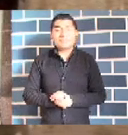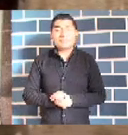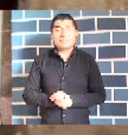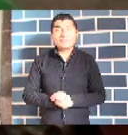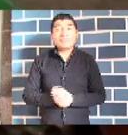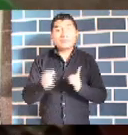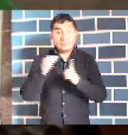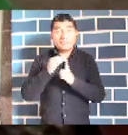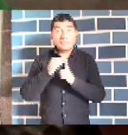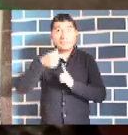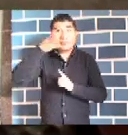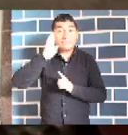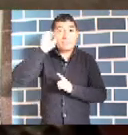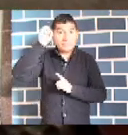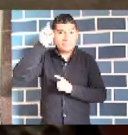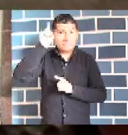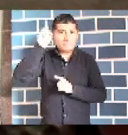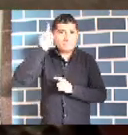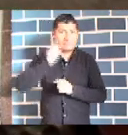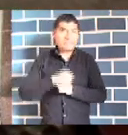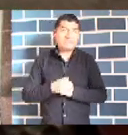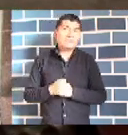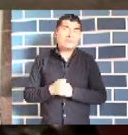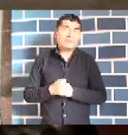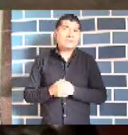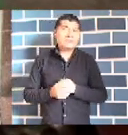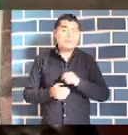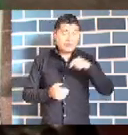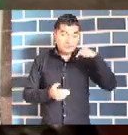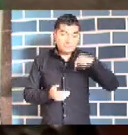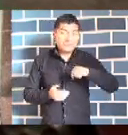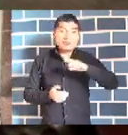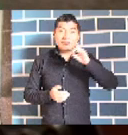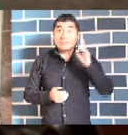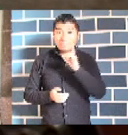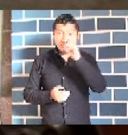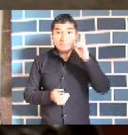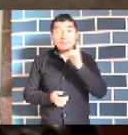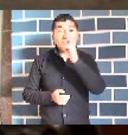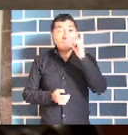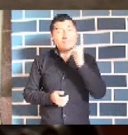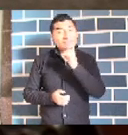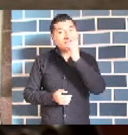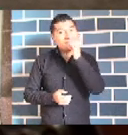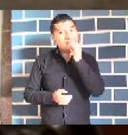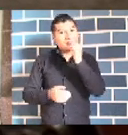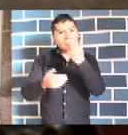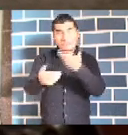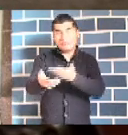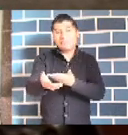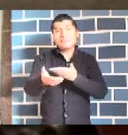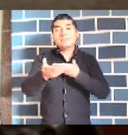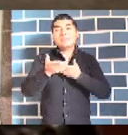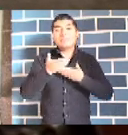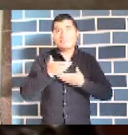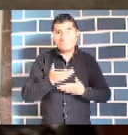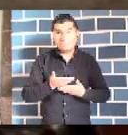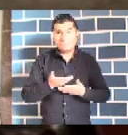la palabra de dios este domingo nos invita